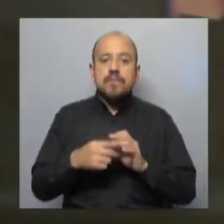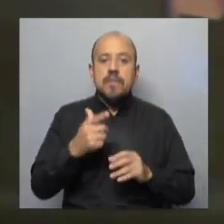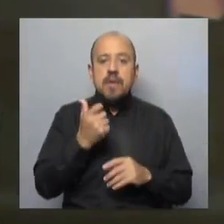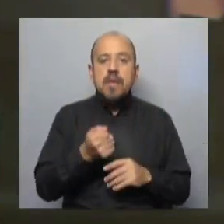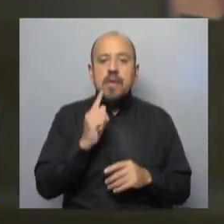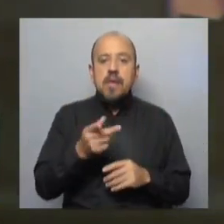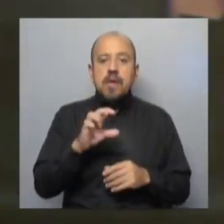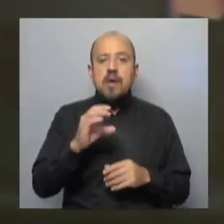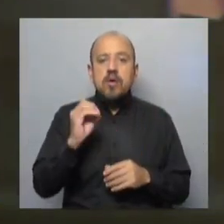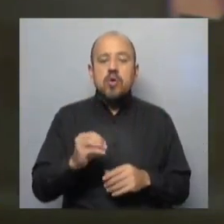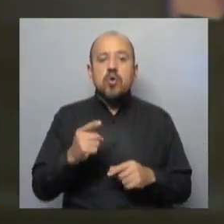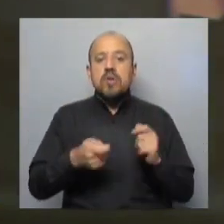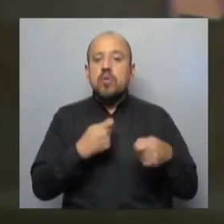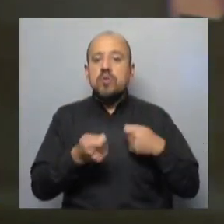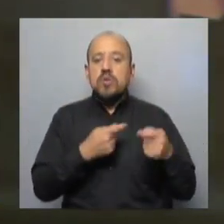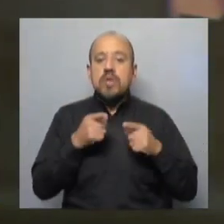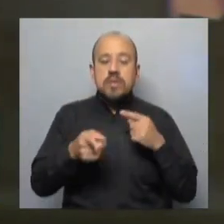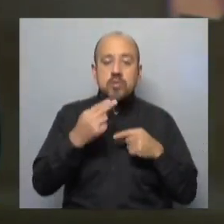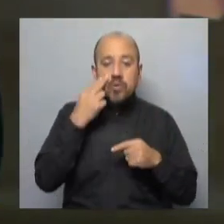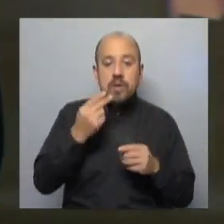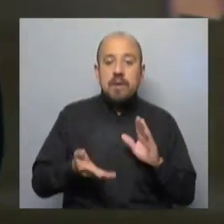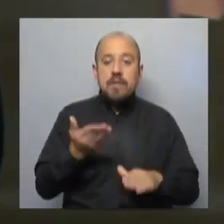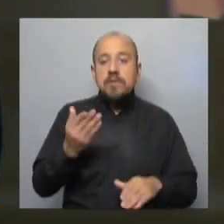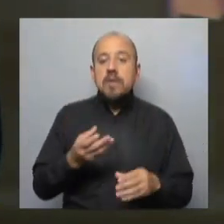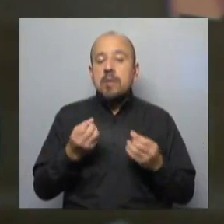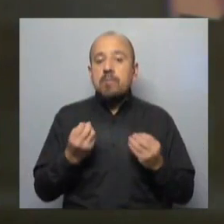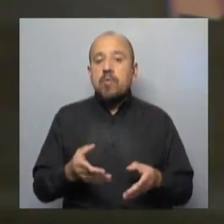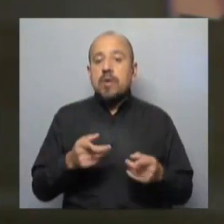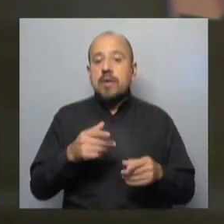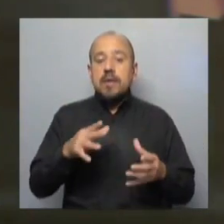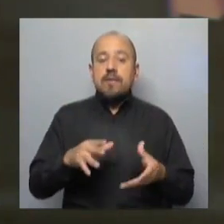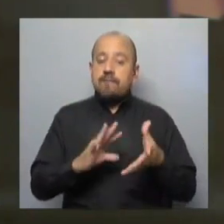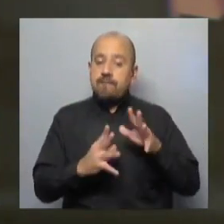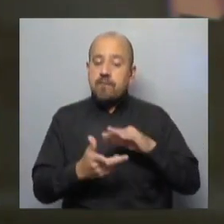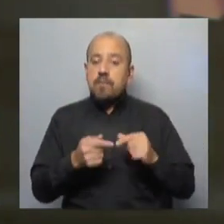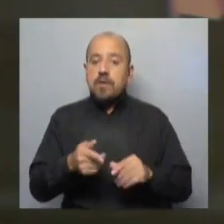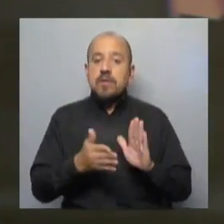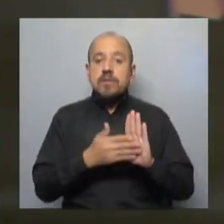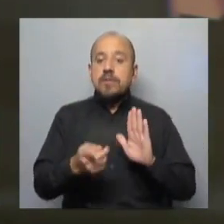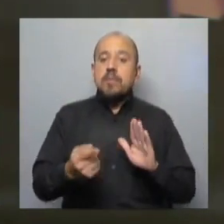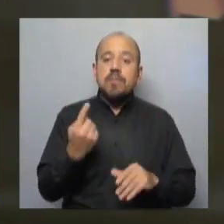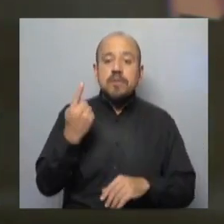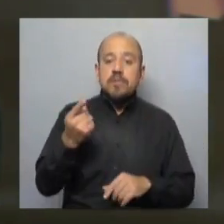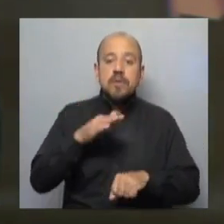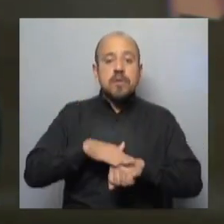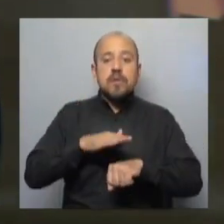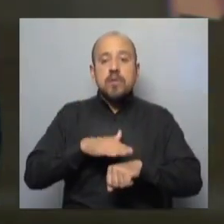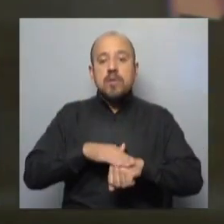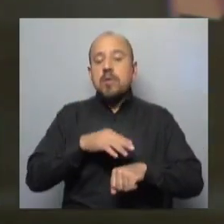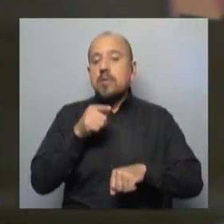particularmente y es ese uno de los problemas principales porque este modelo es uno de los principales responsables